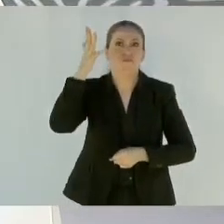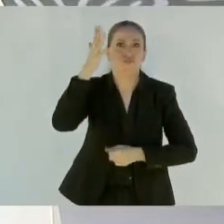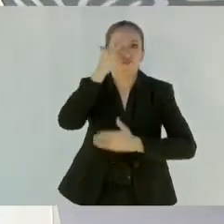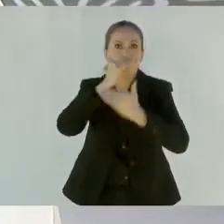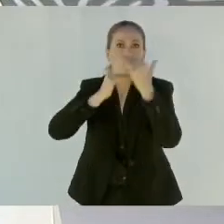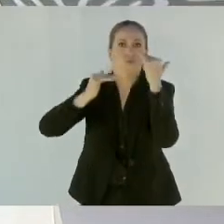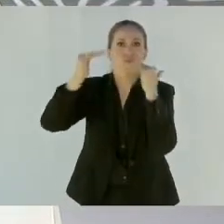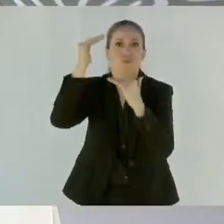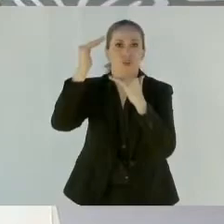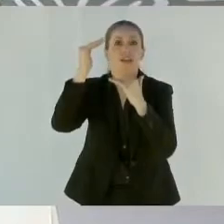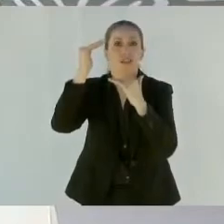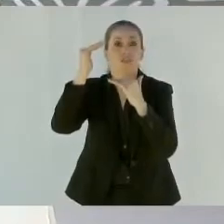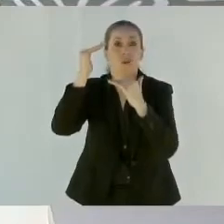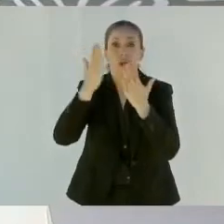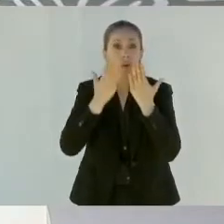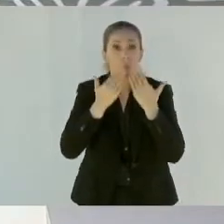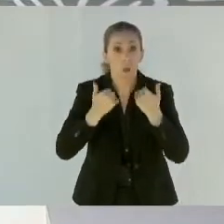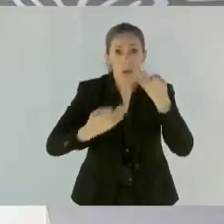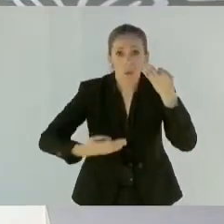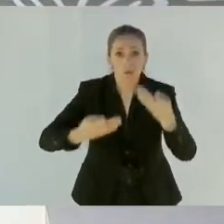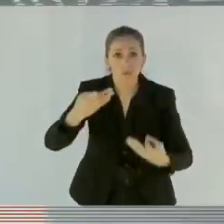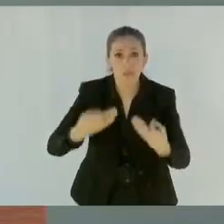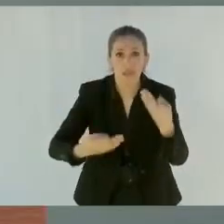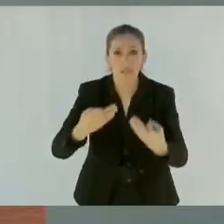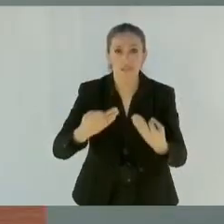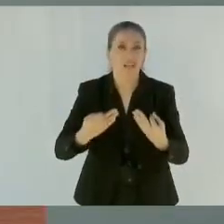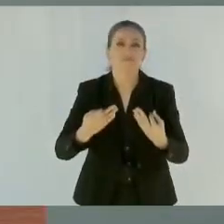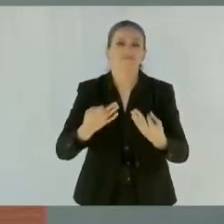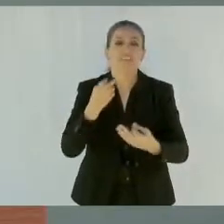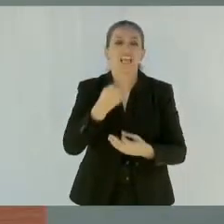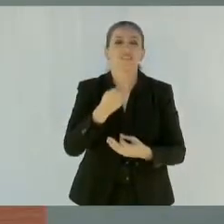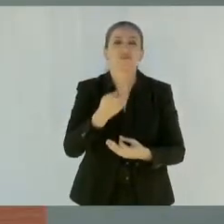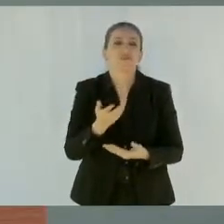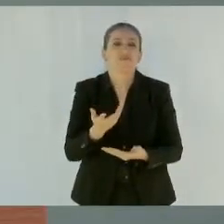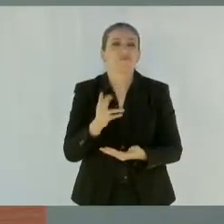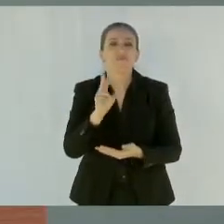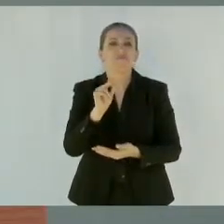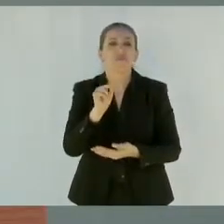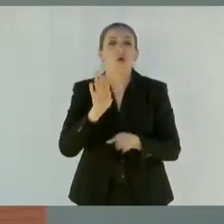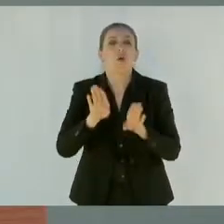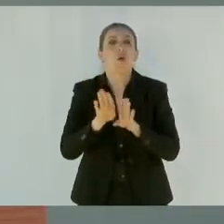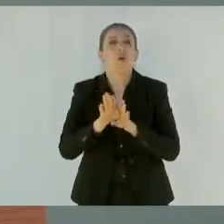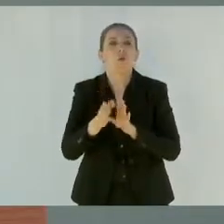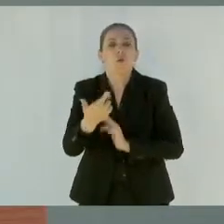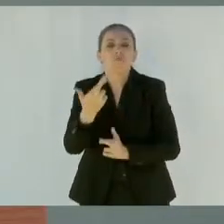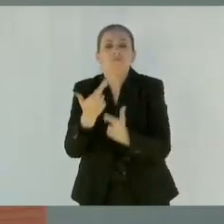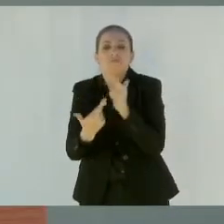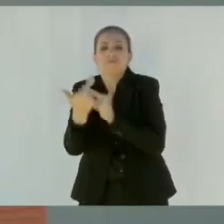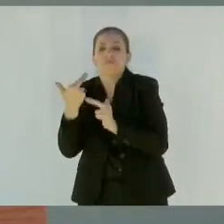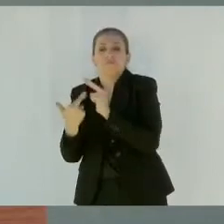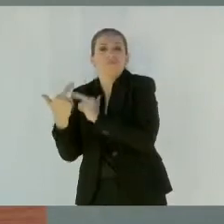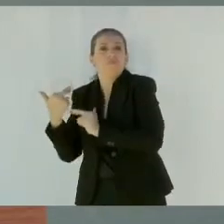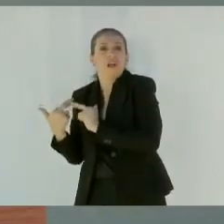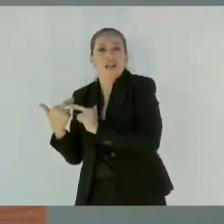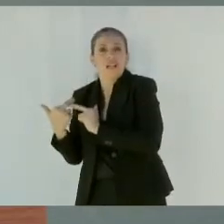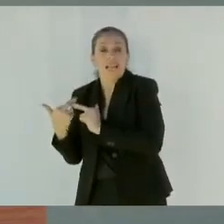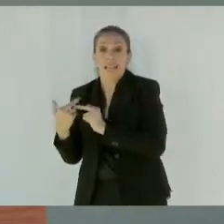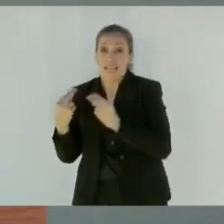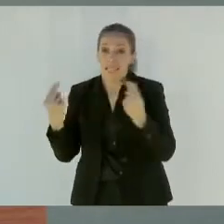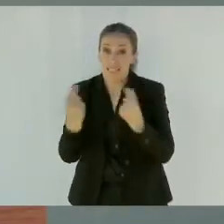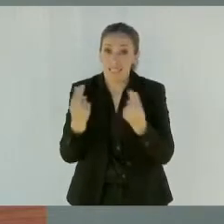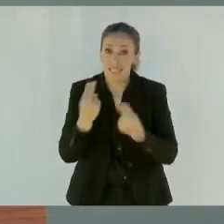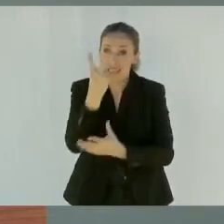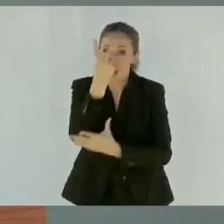veces es retroceso. Se requieren las dos cosas, se